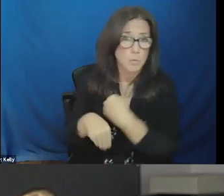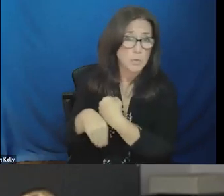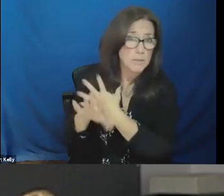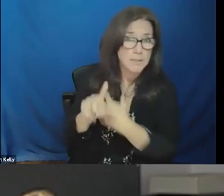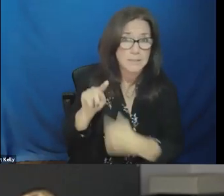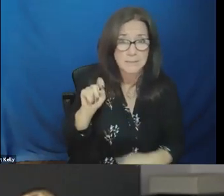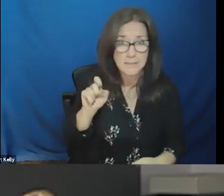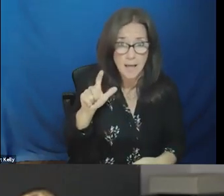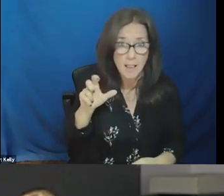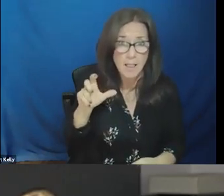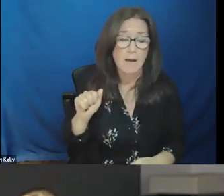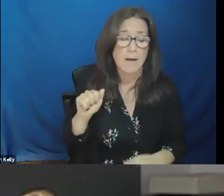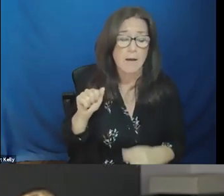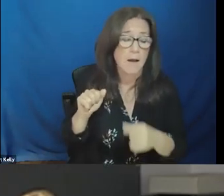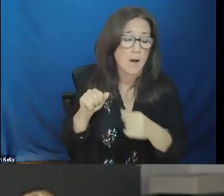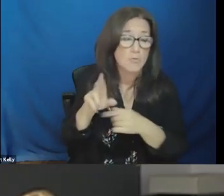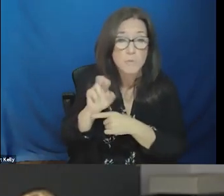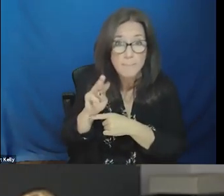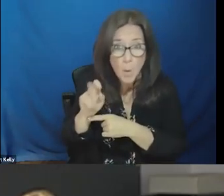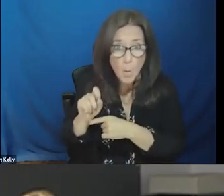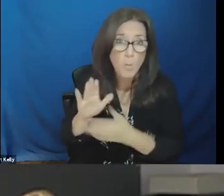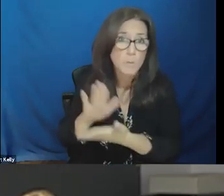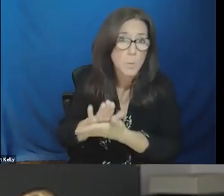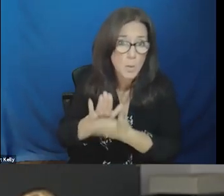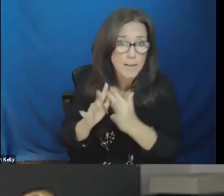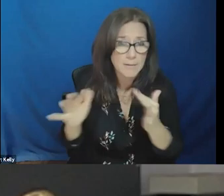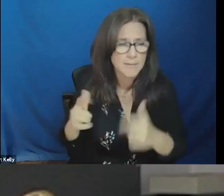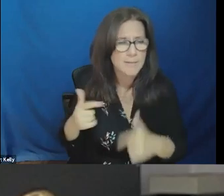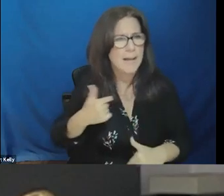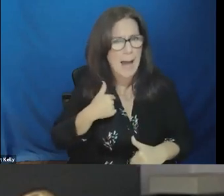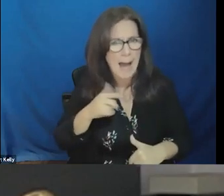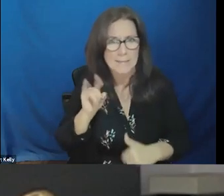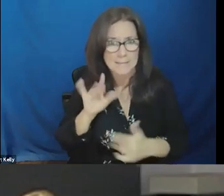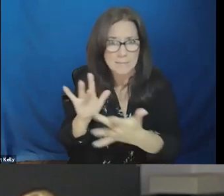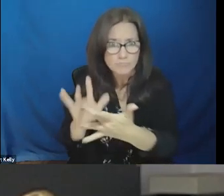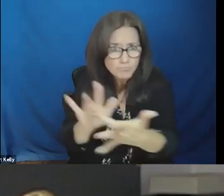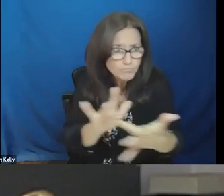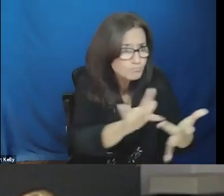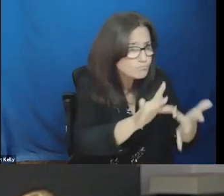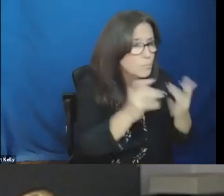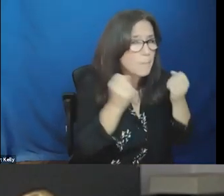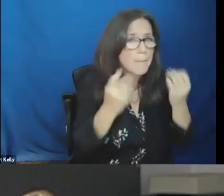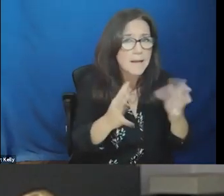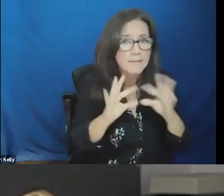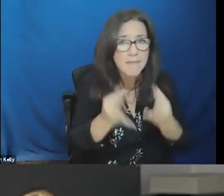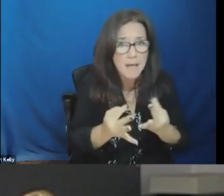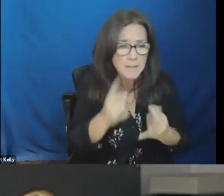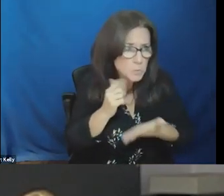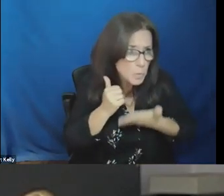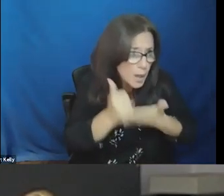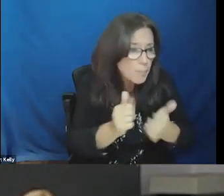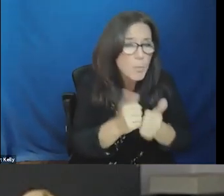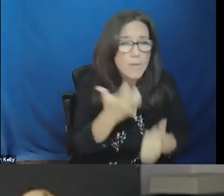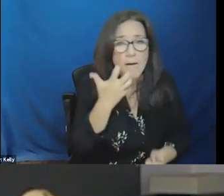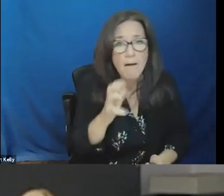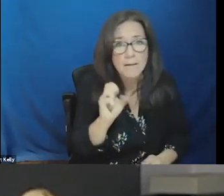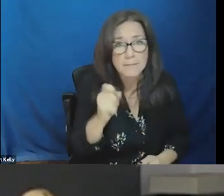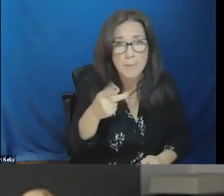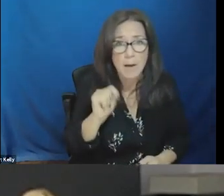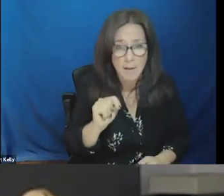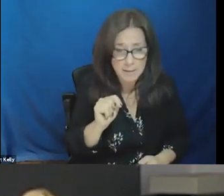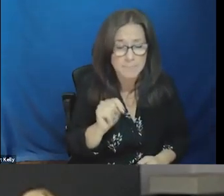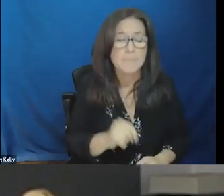de 2020 cuando apenas iniciamos tuve la oportunidad de visitar a muchas familias y ayudarles con los hotspots de